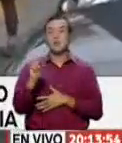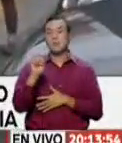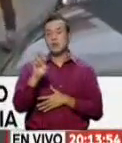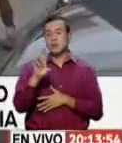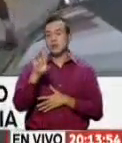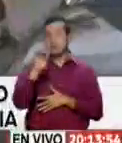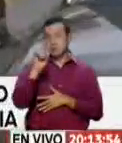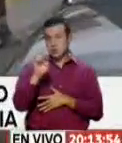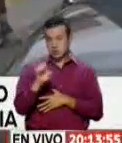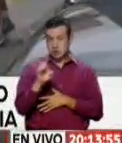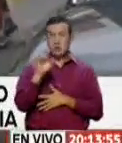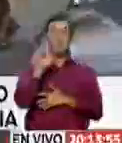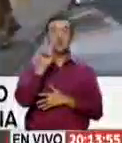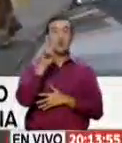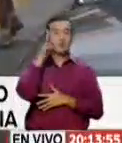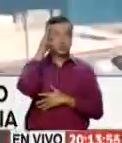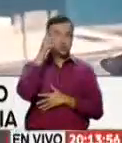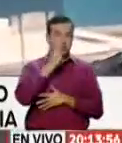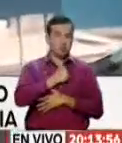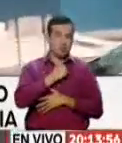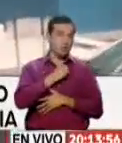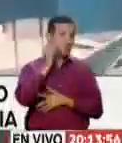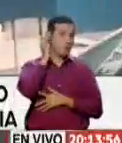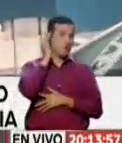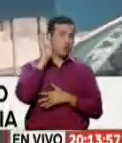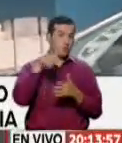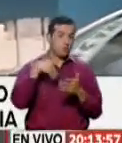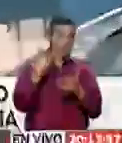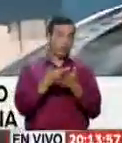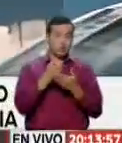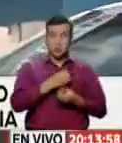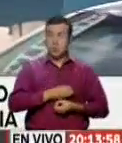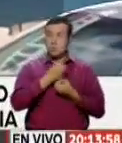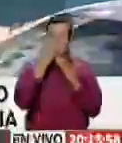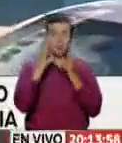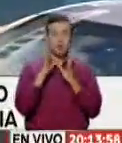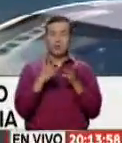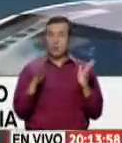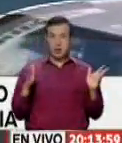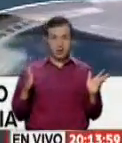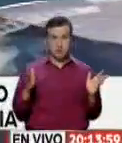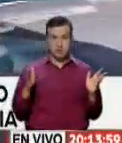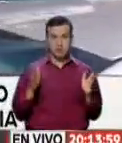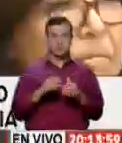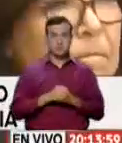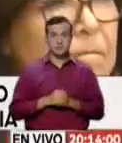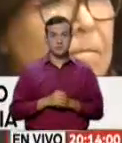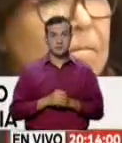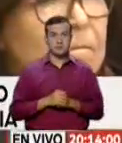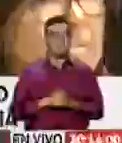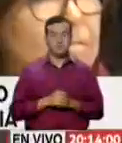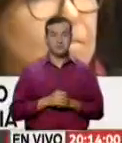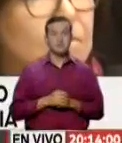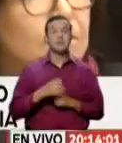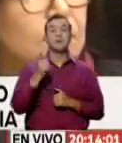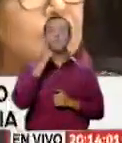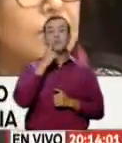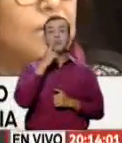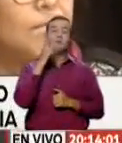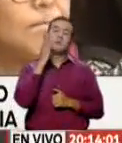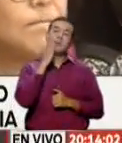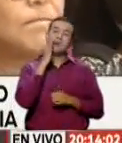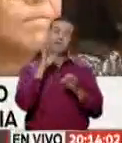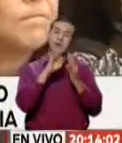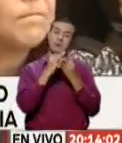dos maestras y la propietaria del colegio no acudieron a rendir su versión libre y voluntaria. Los padres de